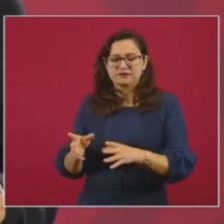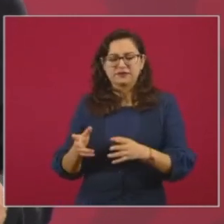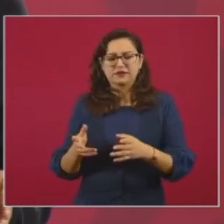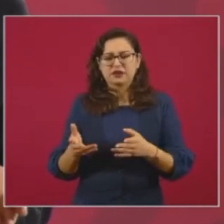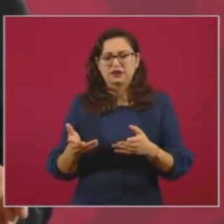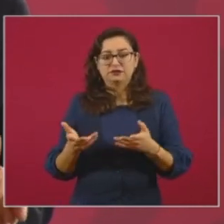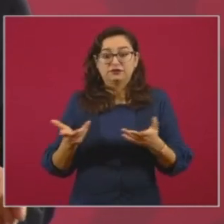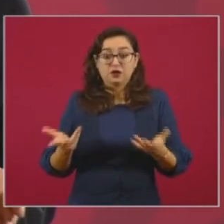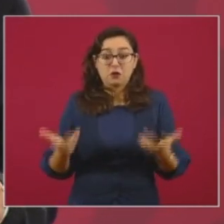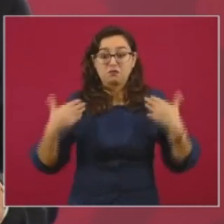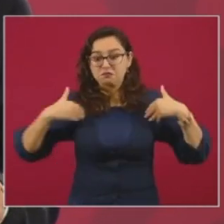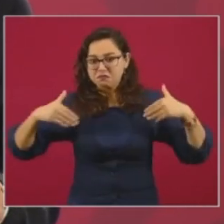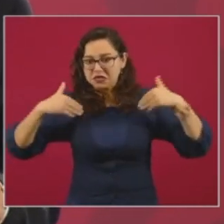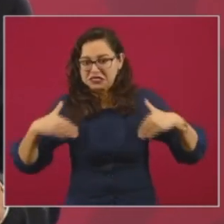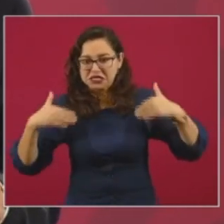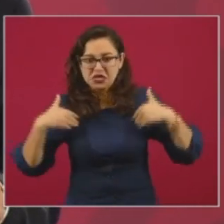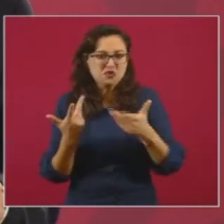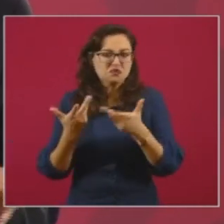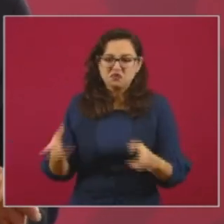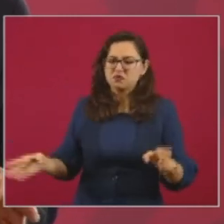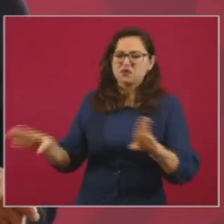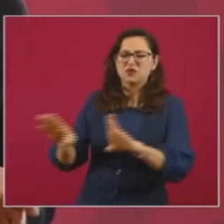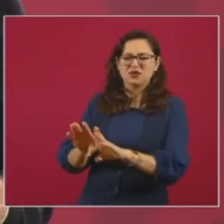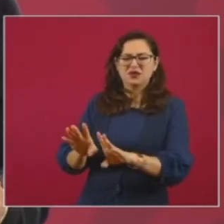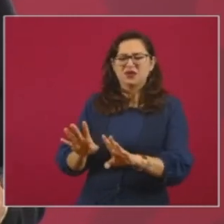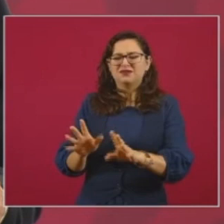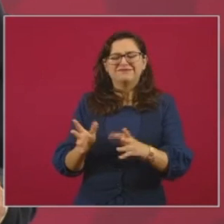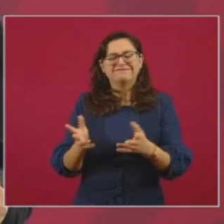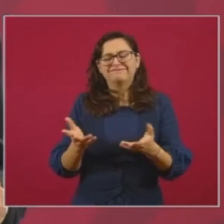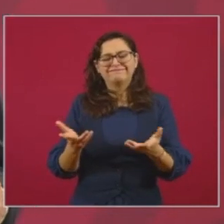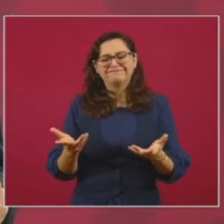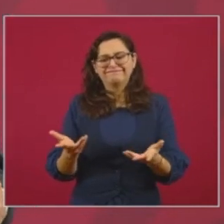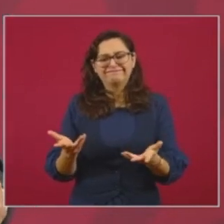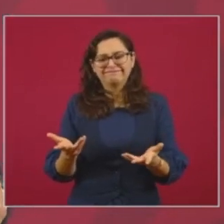incluso la recreación. No se trata de eso.